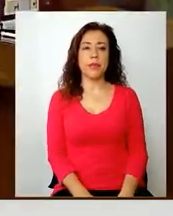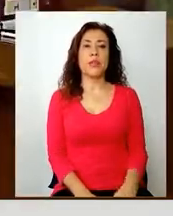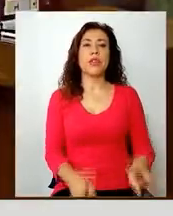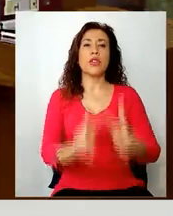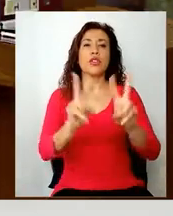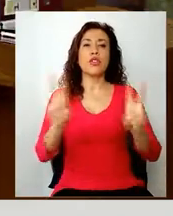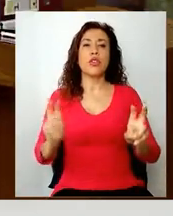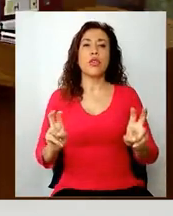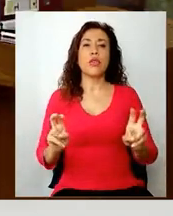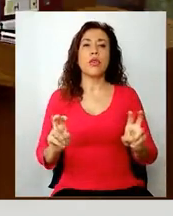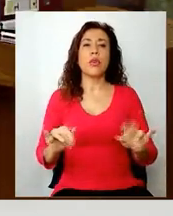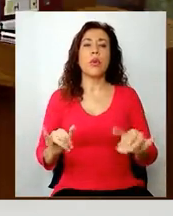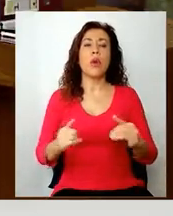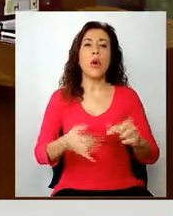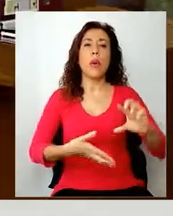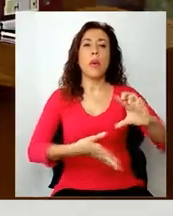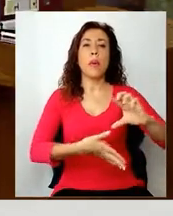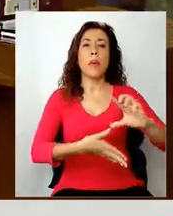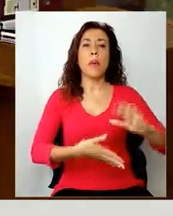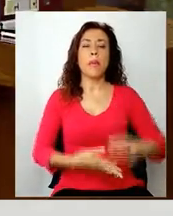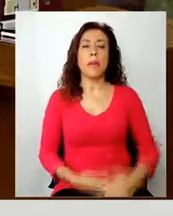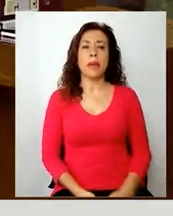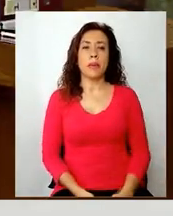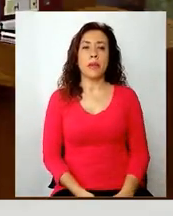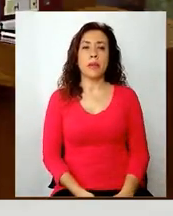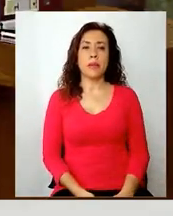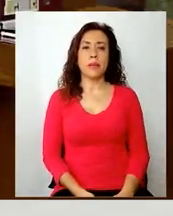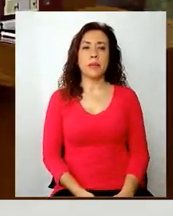solicitud de información respecto de Panamericanos